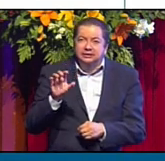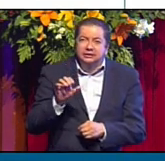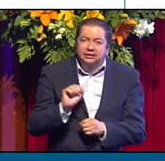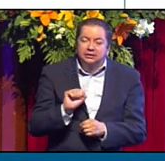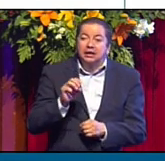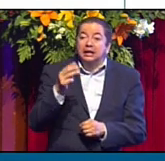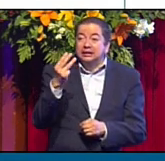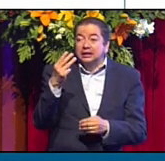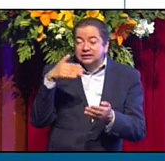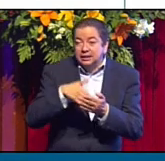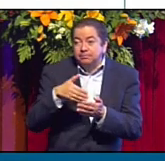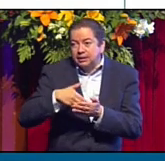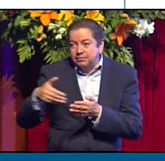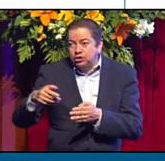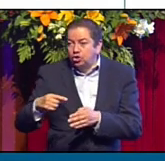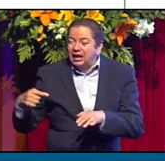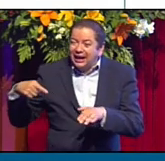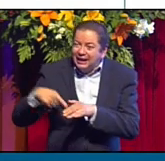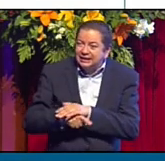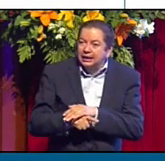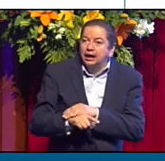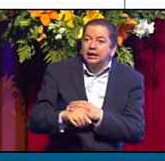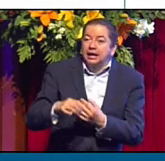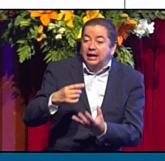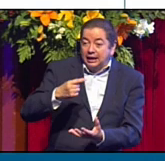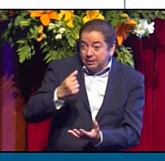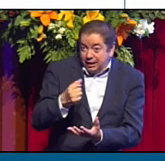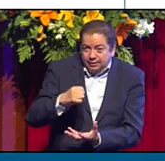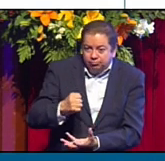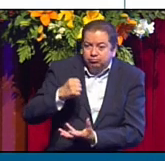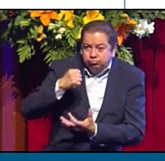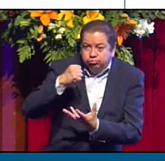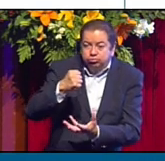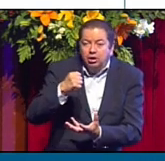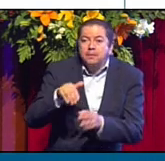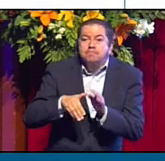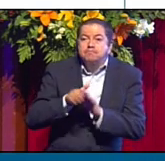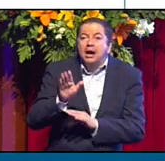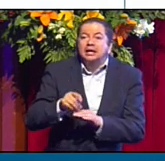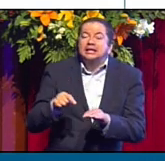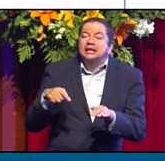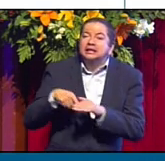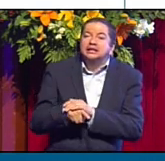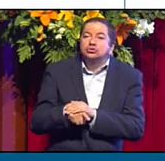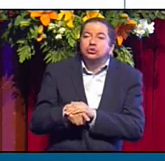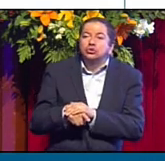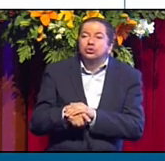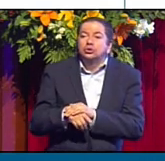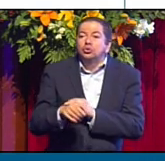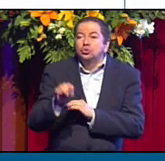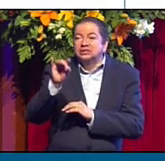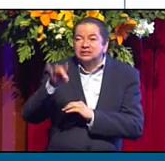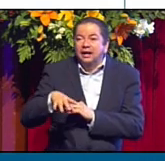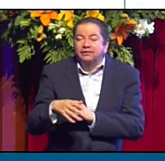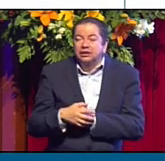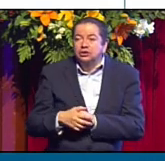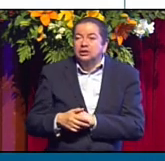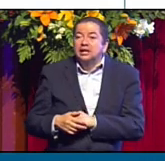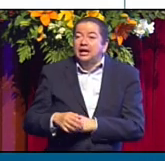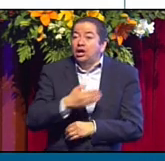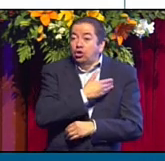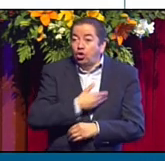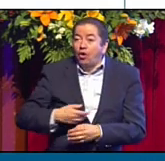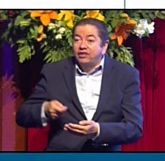el 13 mil millones en ingresos, donde el mayor ingreso, ustedes lo saben, es la